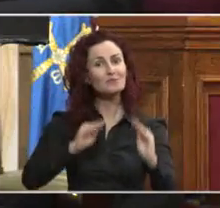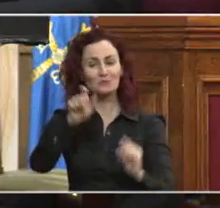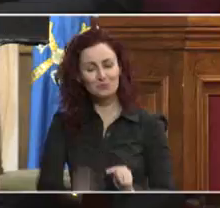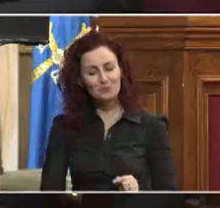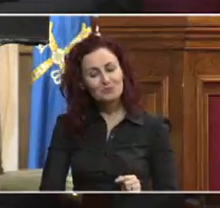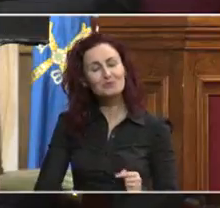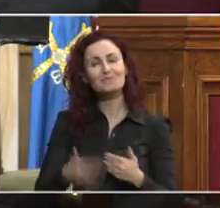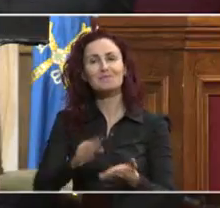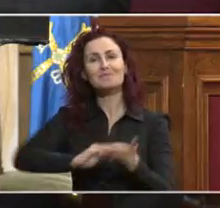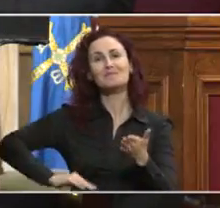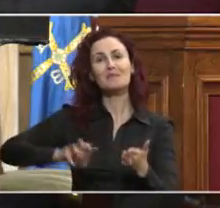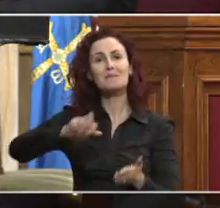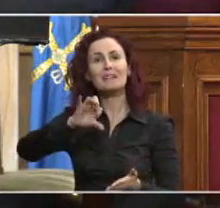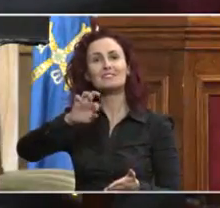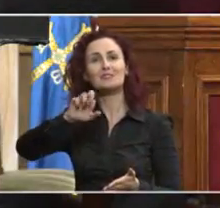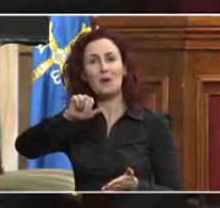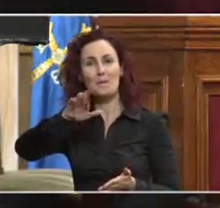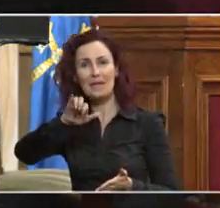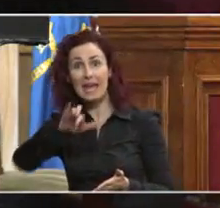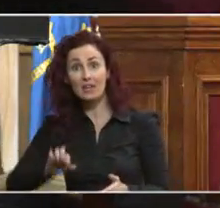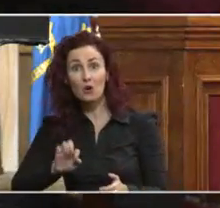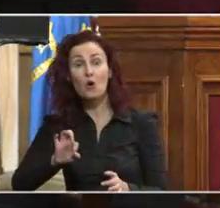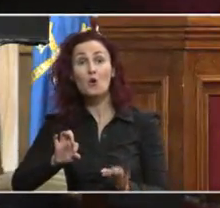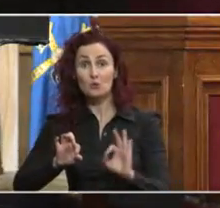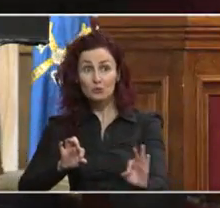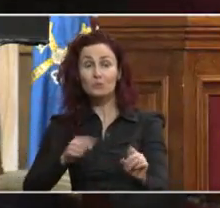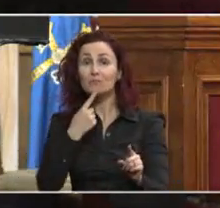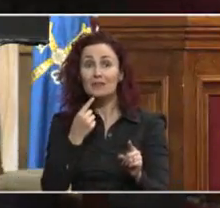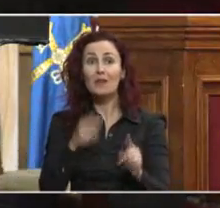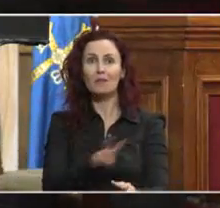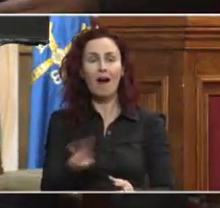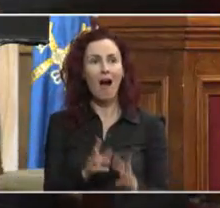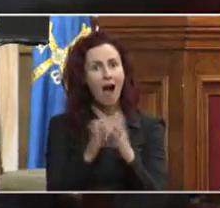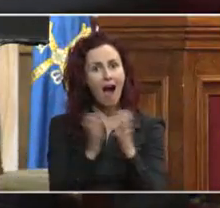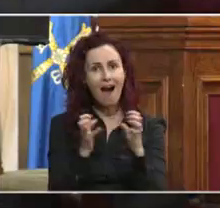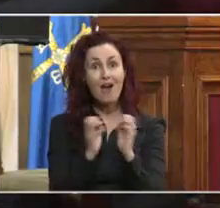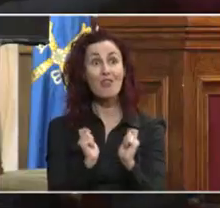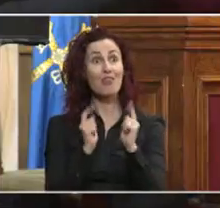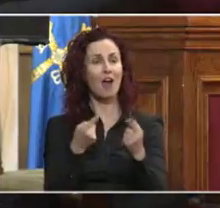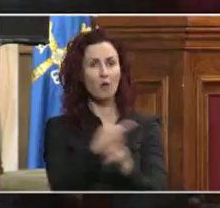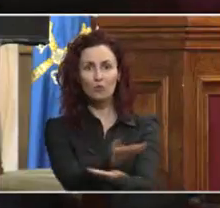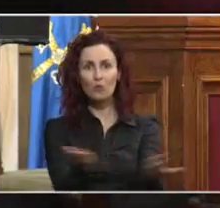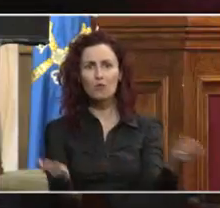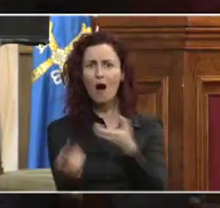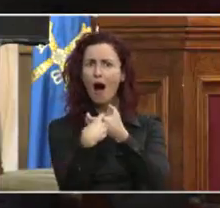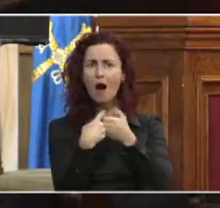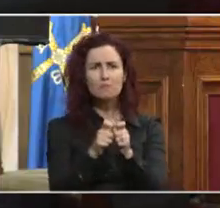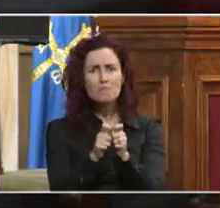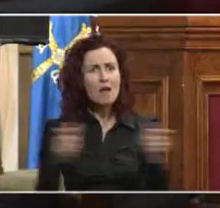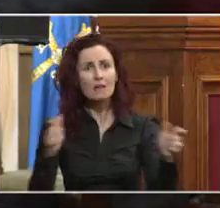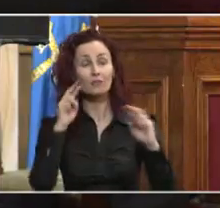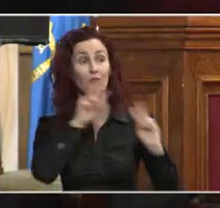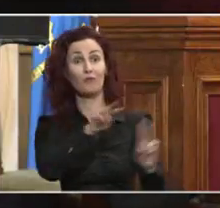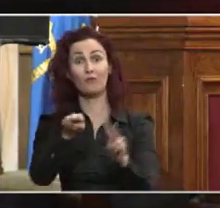Johann Sebastian Mastropiero, y congratularme mucho de la respuesta entusiasta que ha despertado, pues, entre todo el alumnado que tenemos